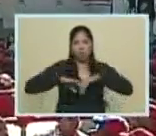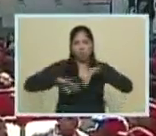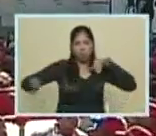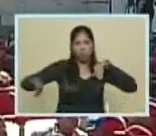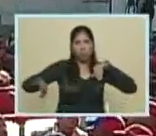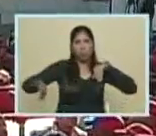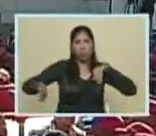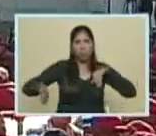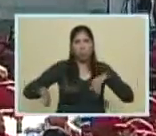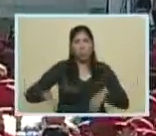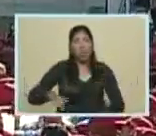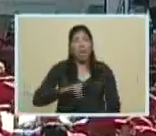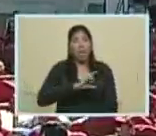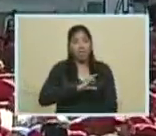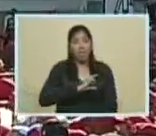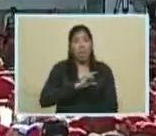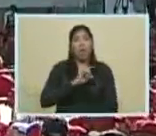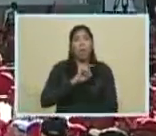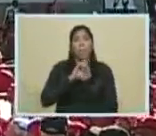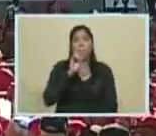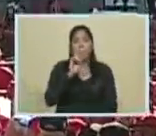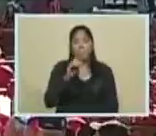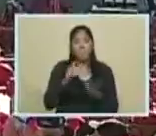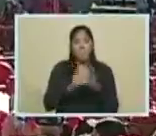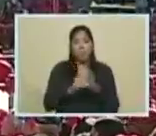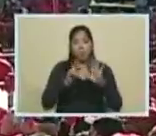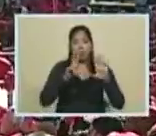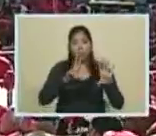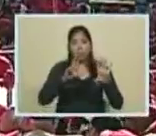aquel 10 de enero de 1860,